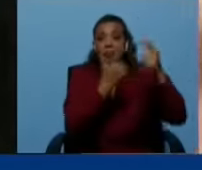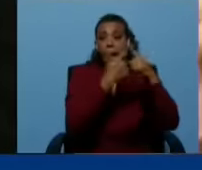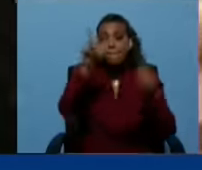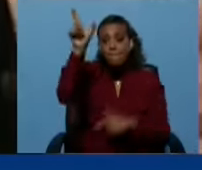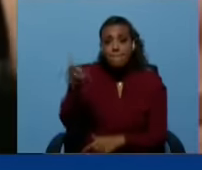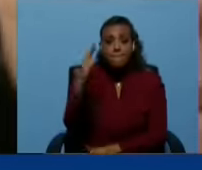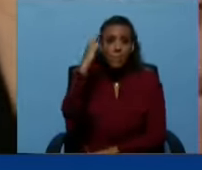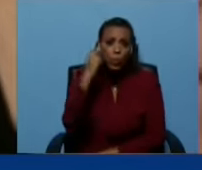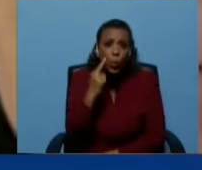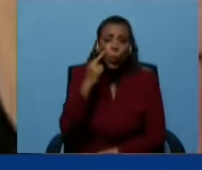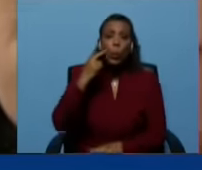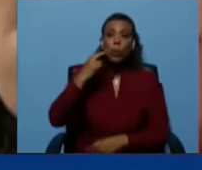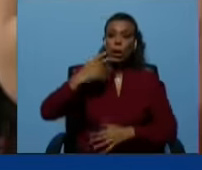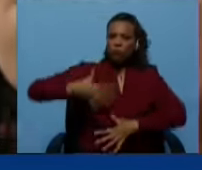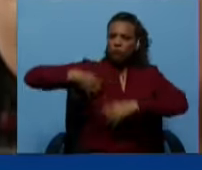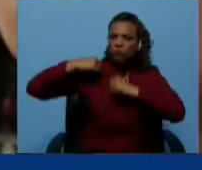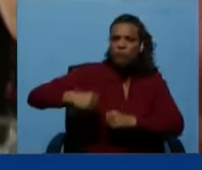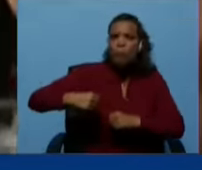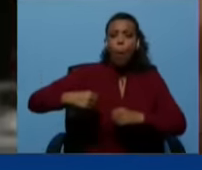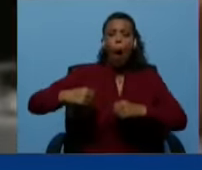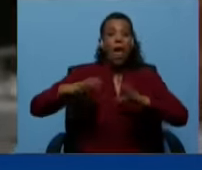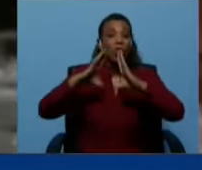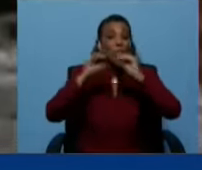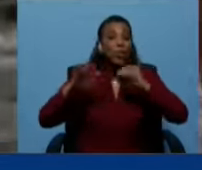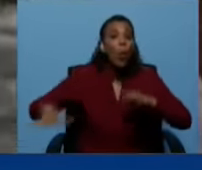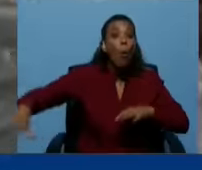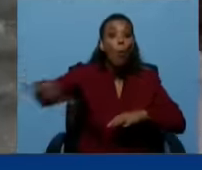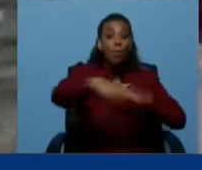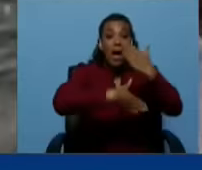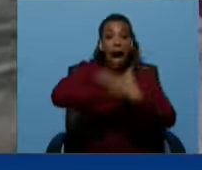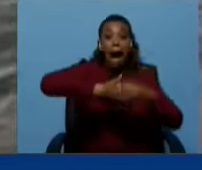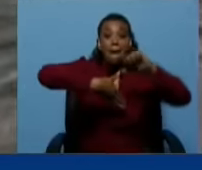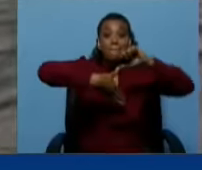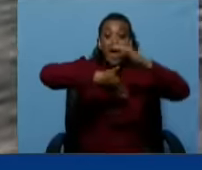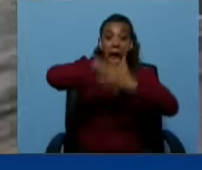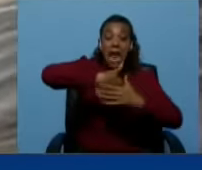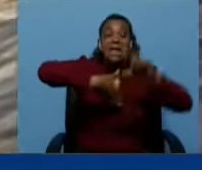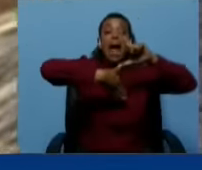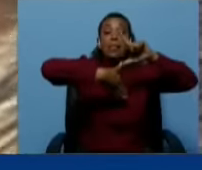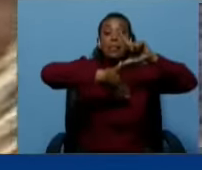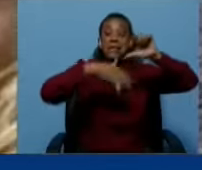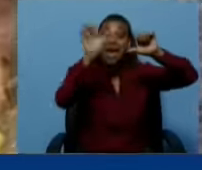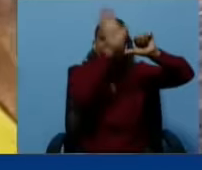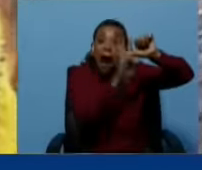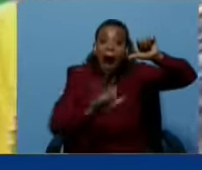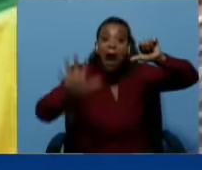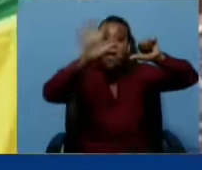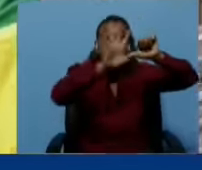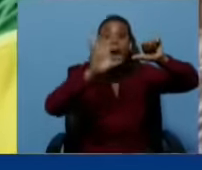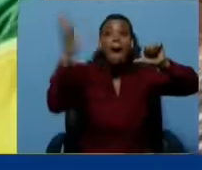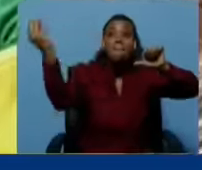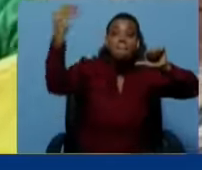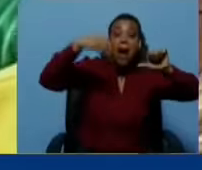combatieron soldados y oficiales de toda América Latina y el Caribe y del mundo.